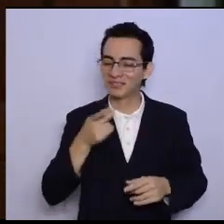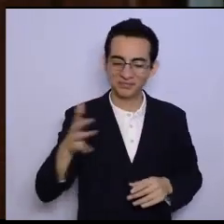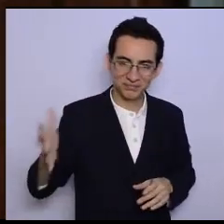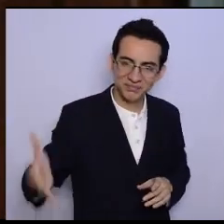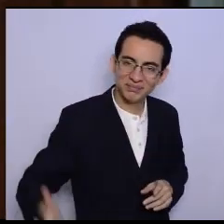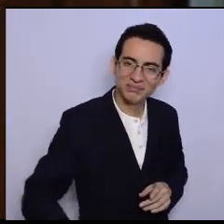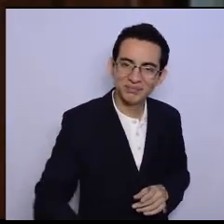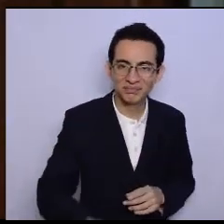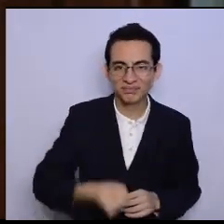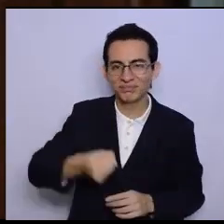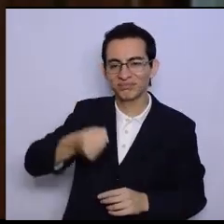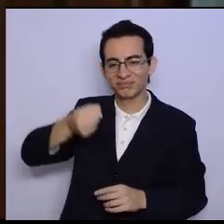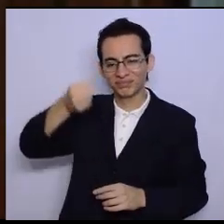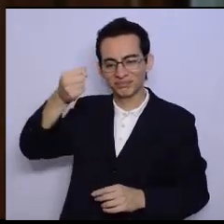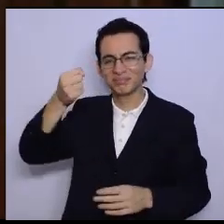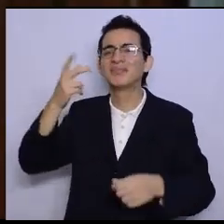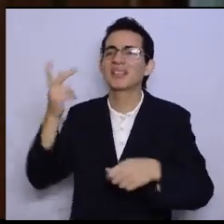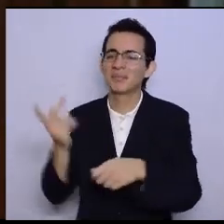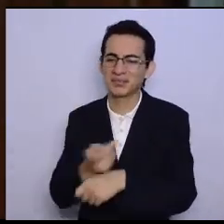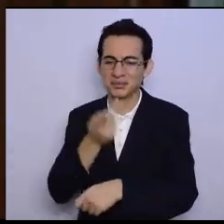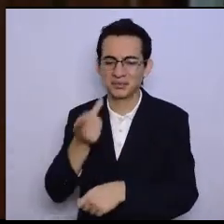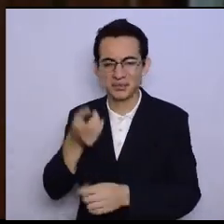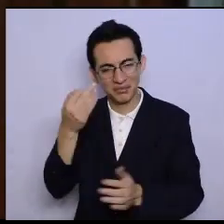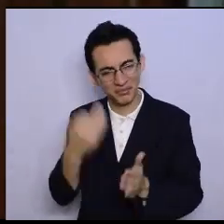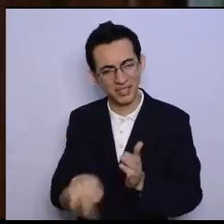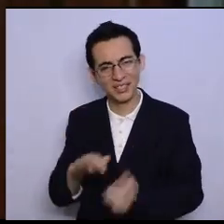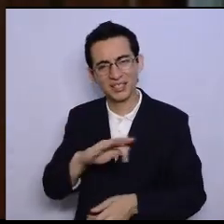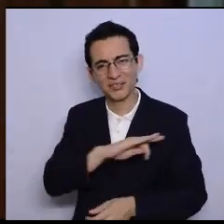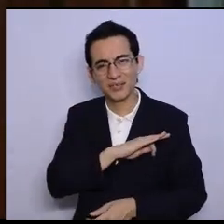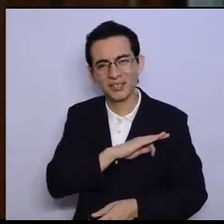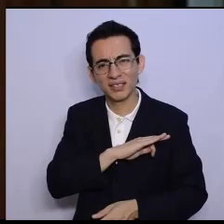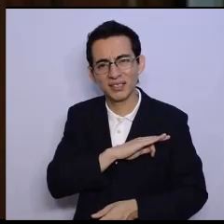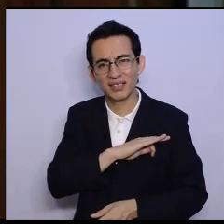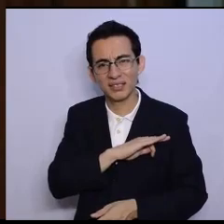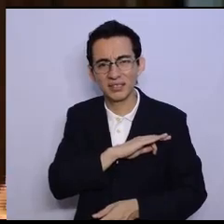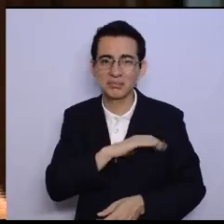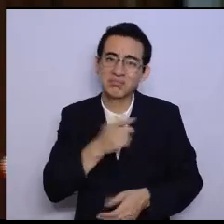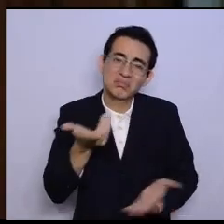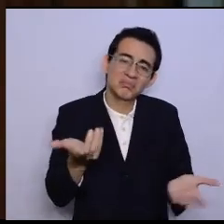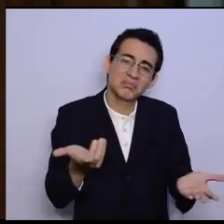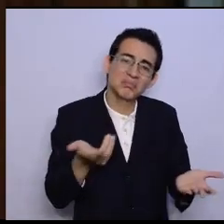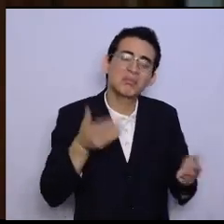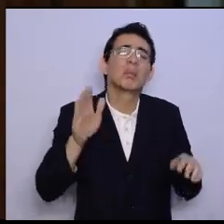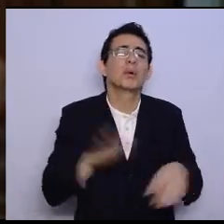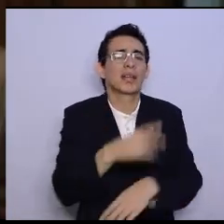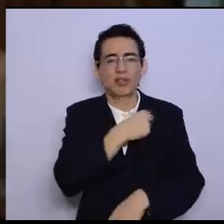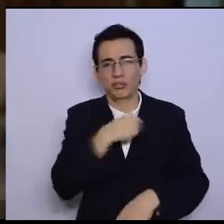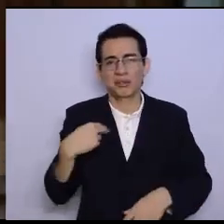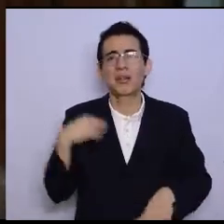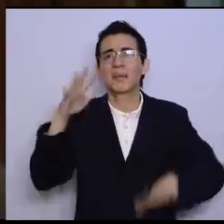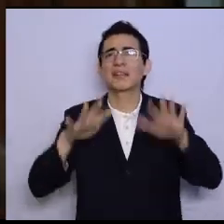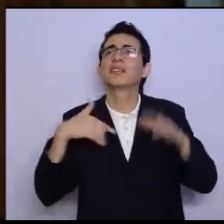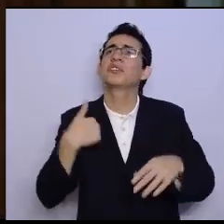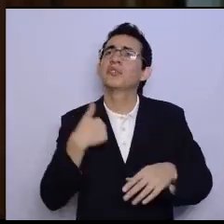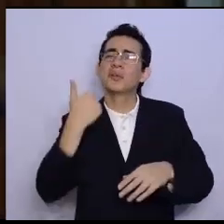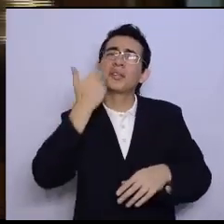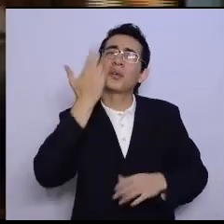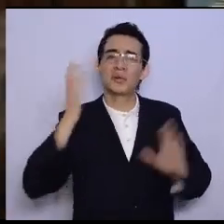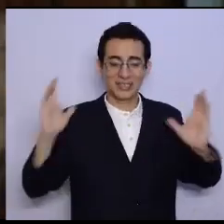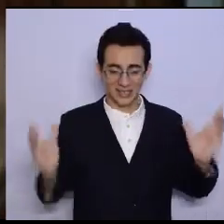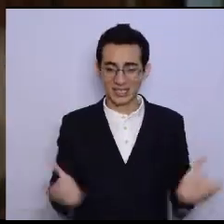Pero en otro episodio, cuando está la barca así queriéndose hundir, Señor, sálvanos que perecemos. Y se levanta Jesús y